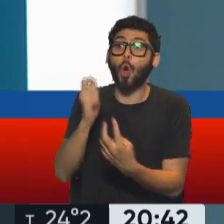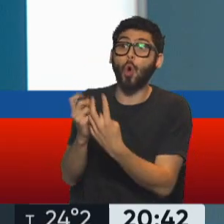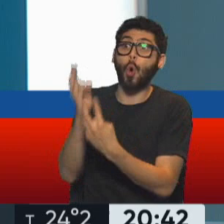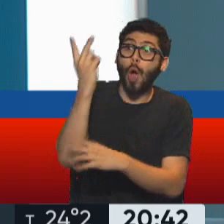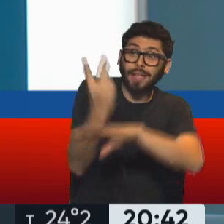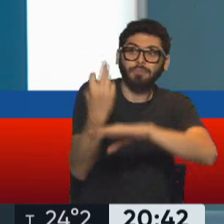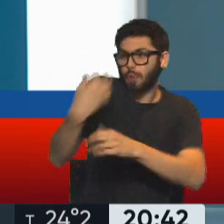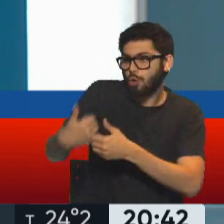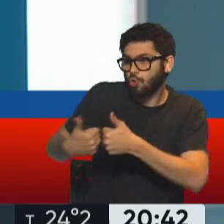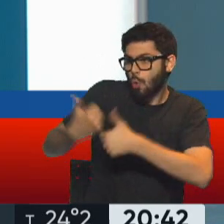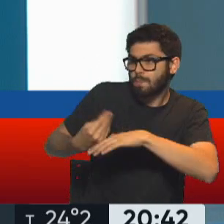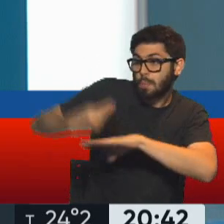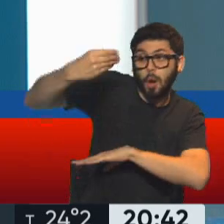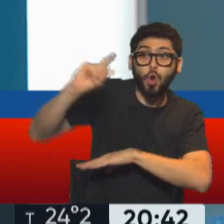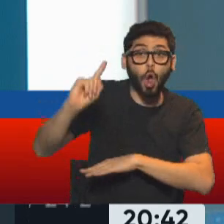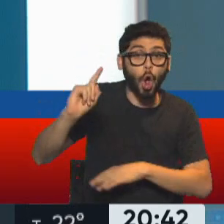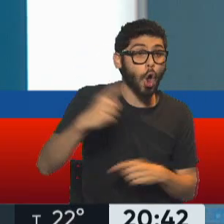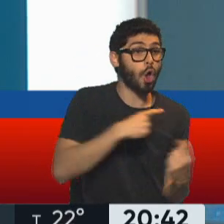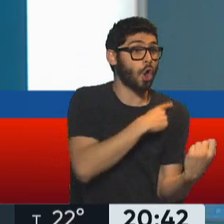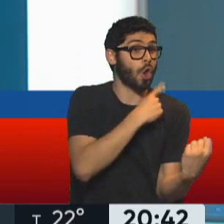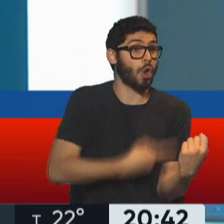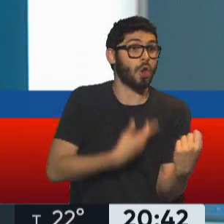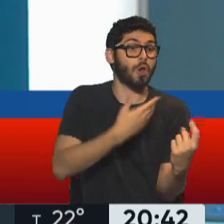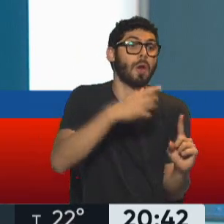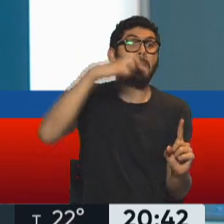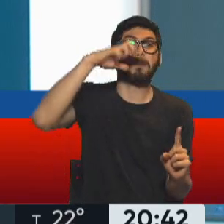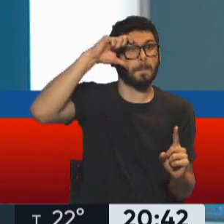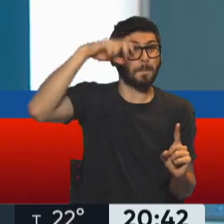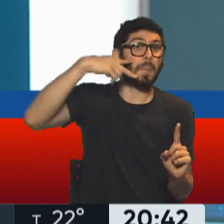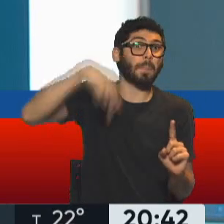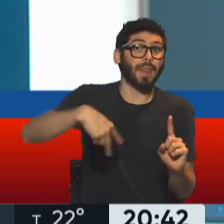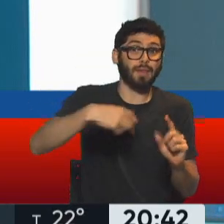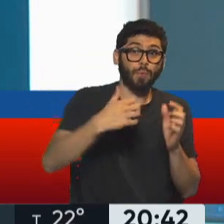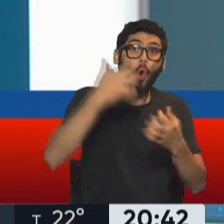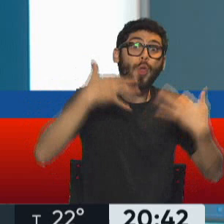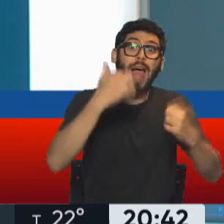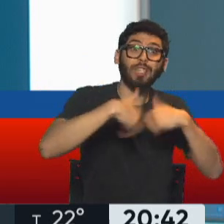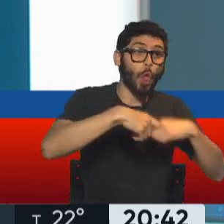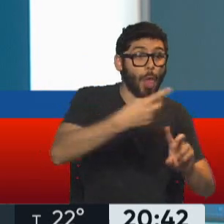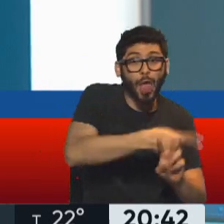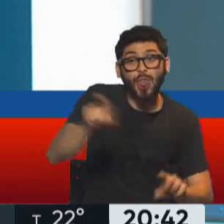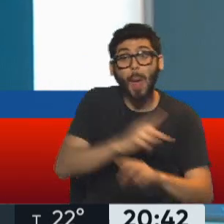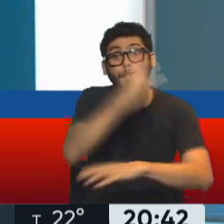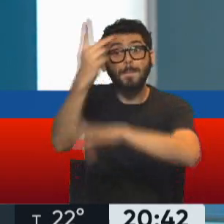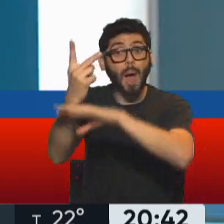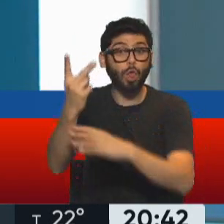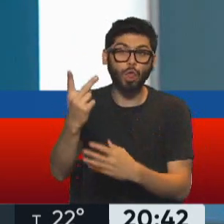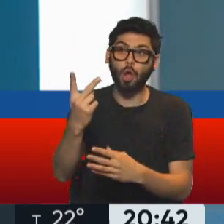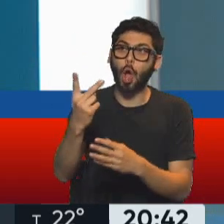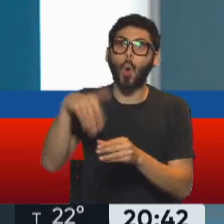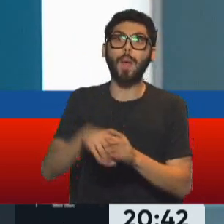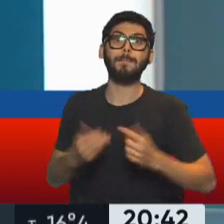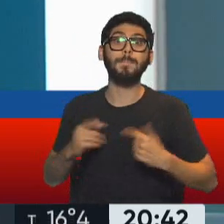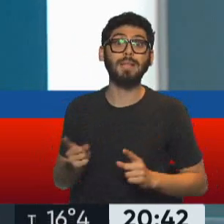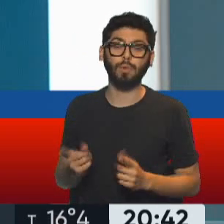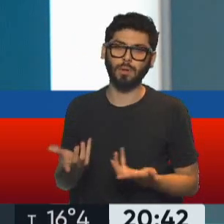ventana, propuestos por un prófugo que es Pepín. Bueno, si eso es la Corte Suprema, yo digo de injusticia, ¿qué esperás